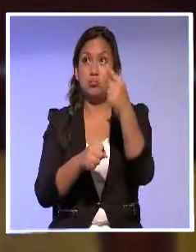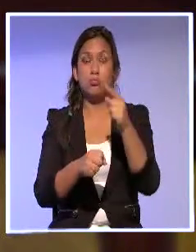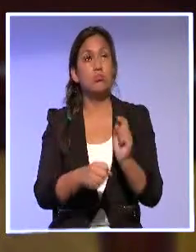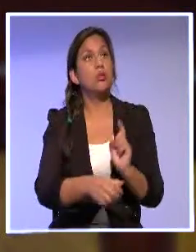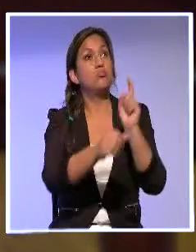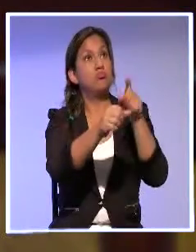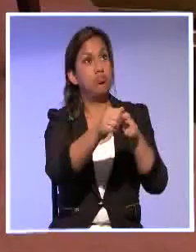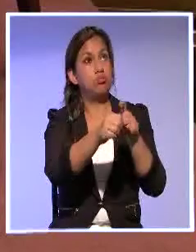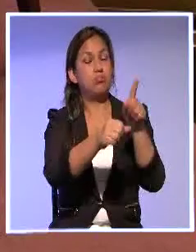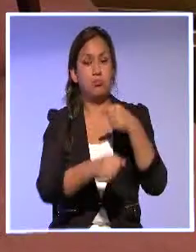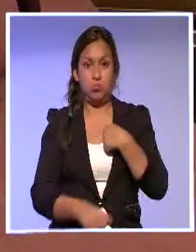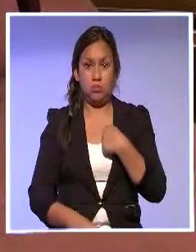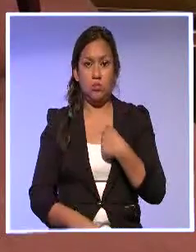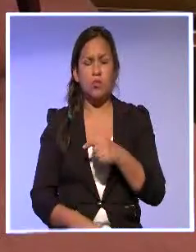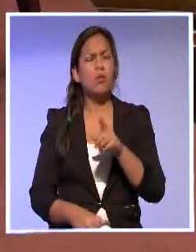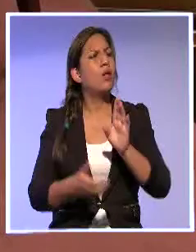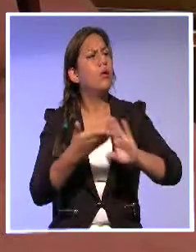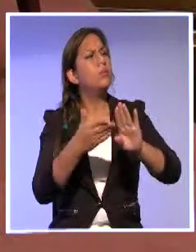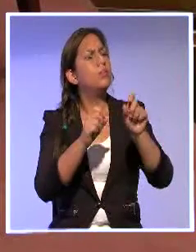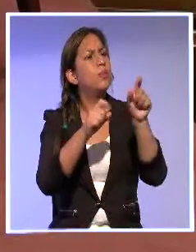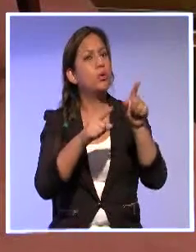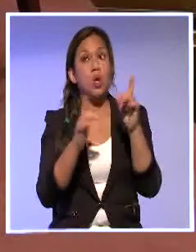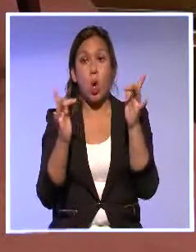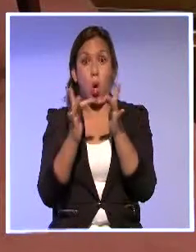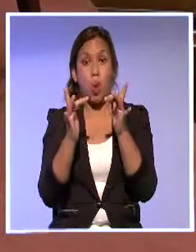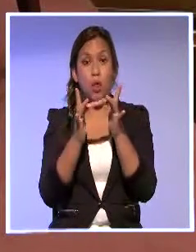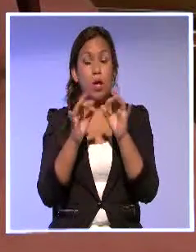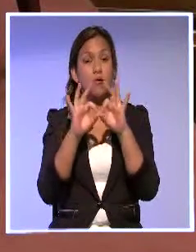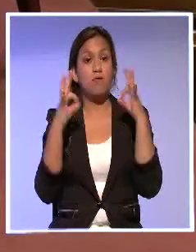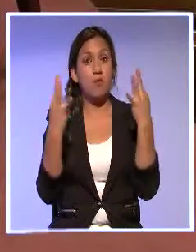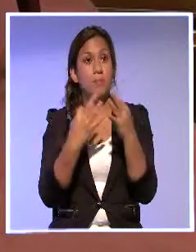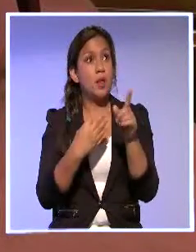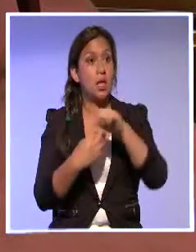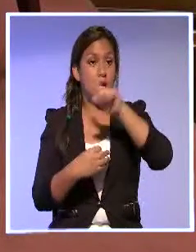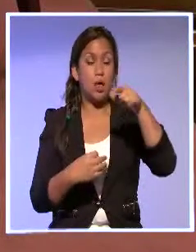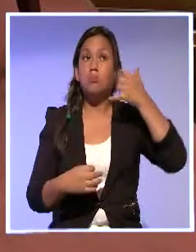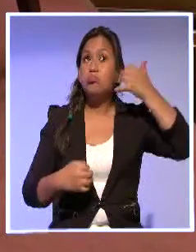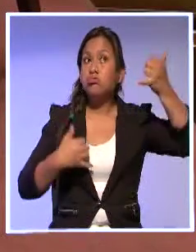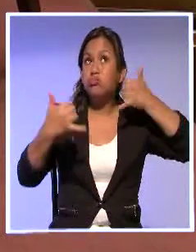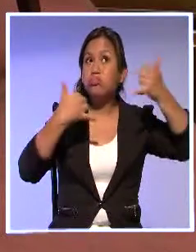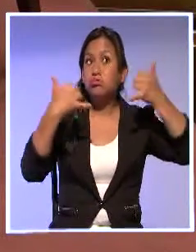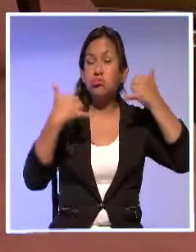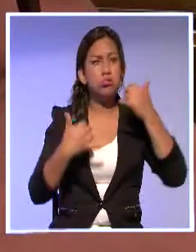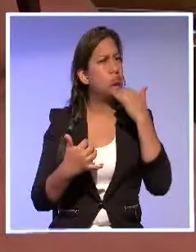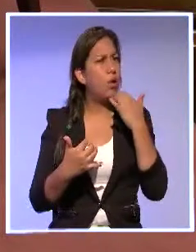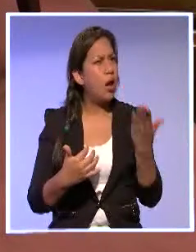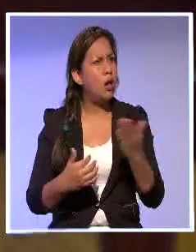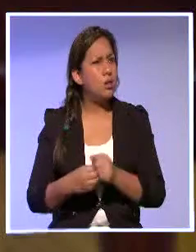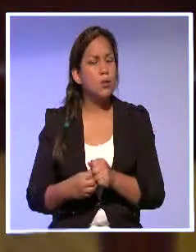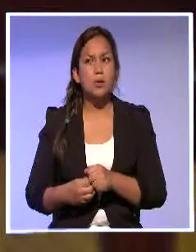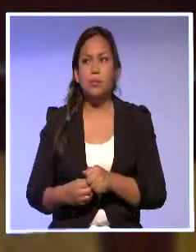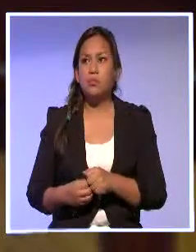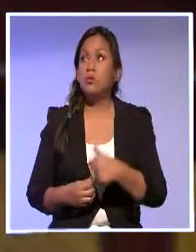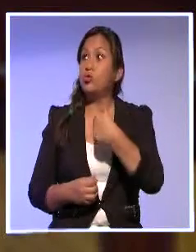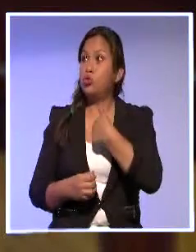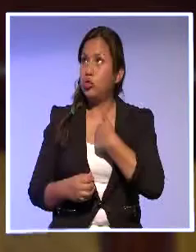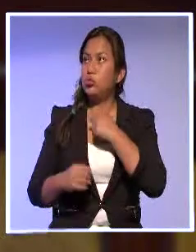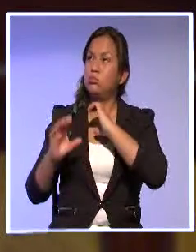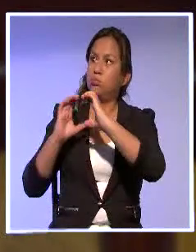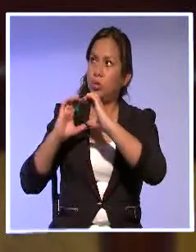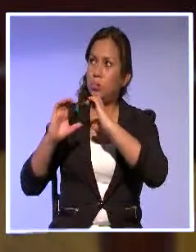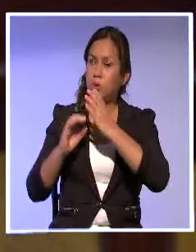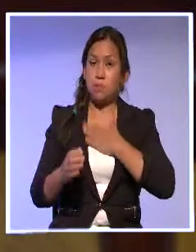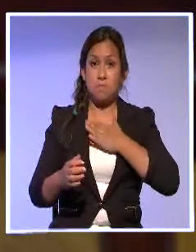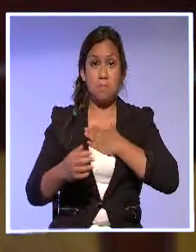ahora bien usted mantenía contacto con sus familiares que se quedaron acá sí claro con quién conversar usted con mi hijo que